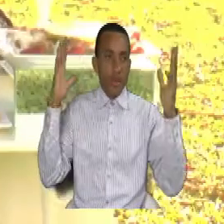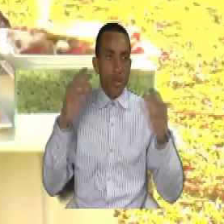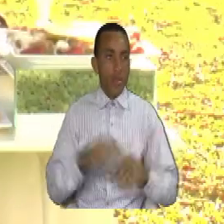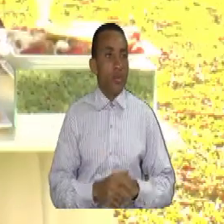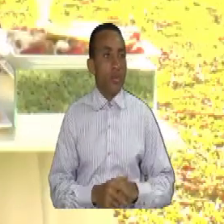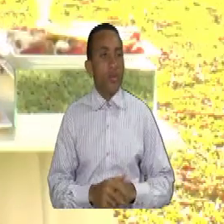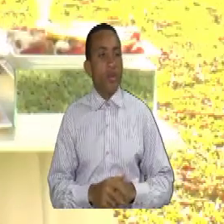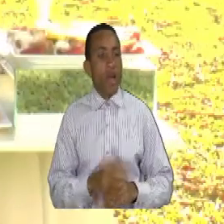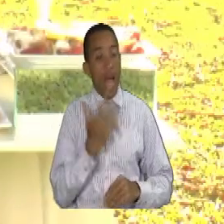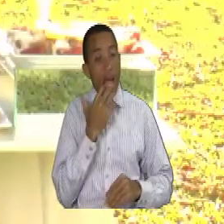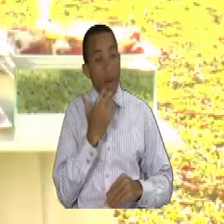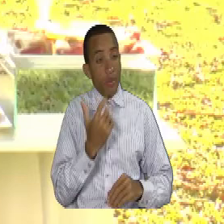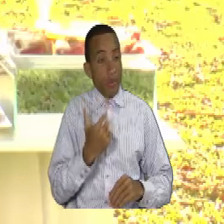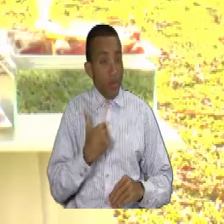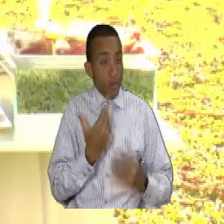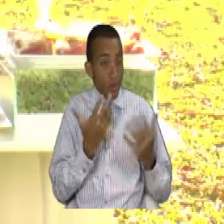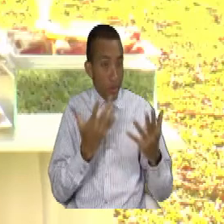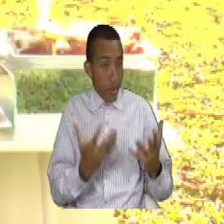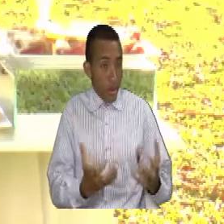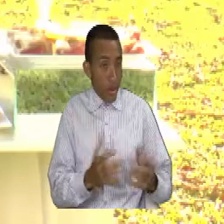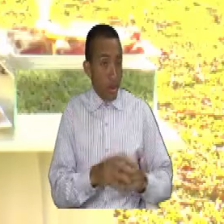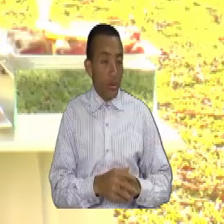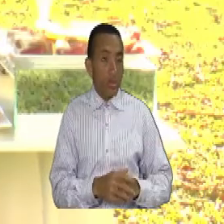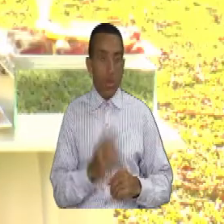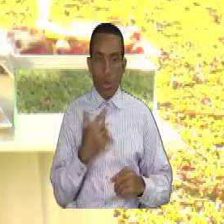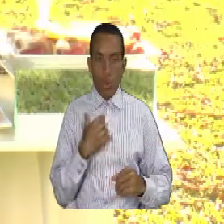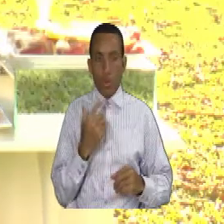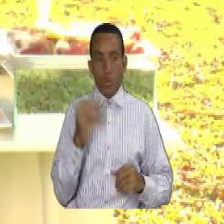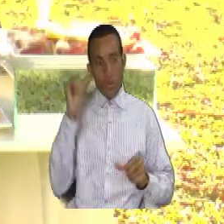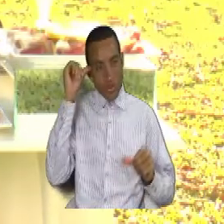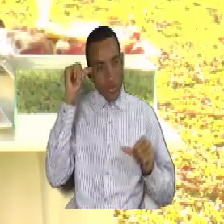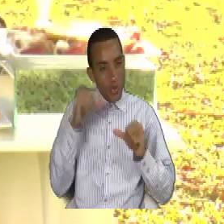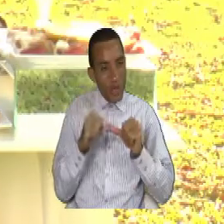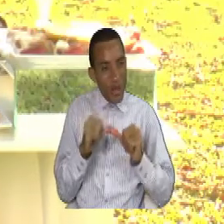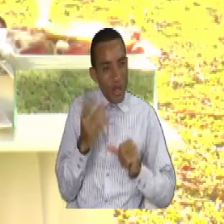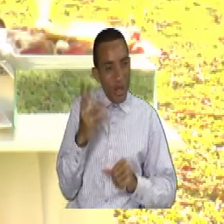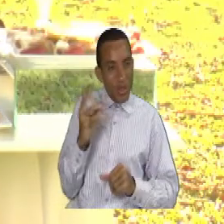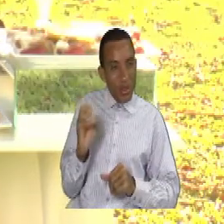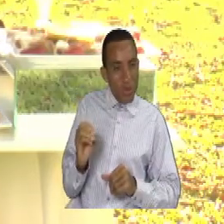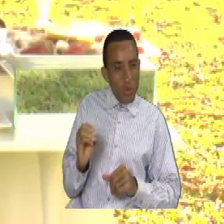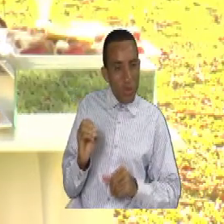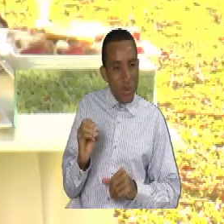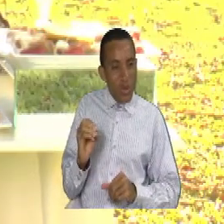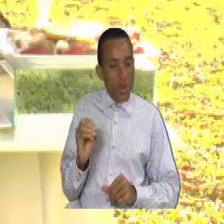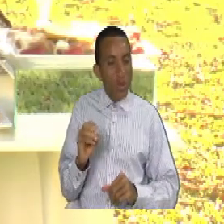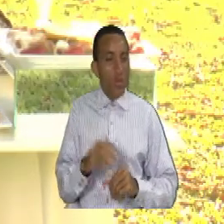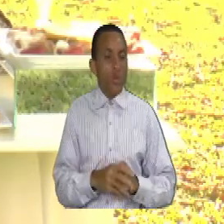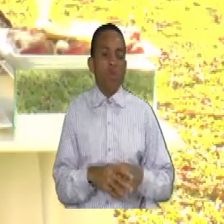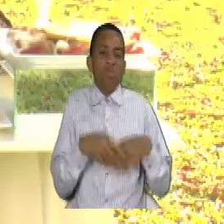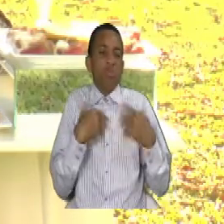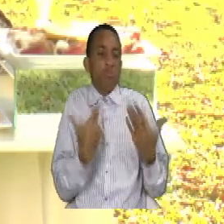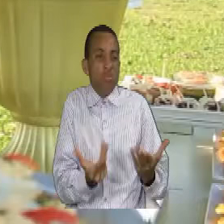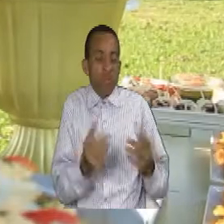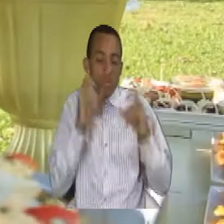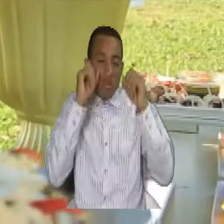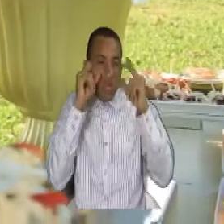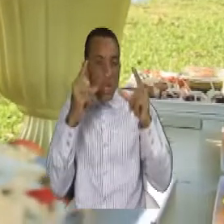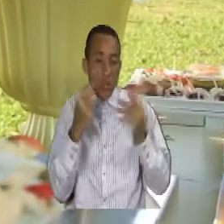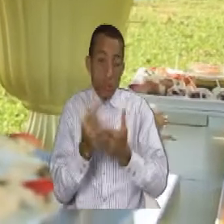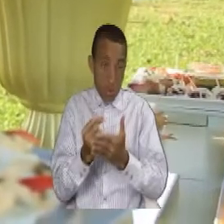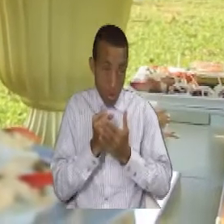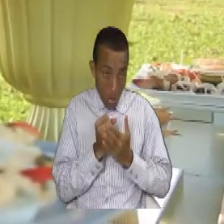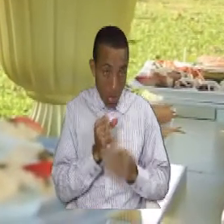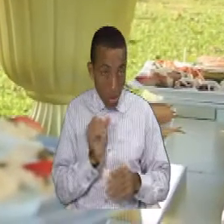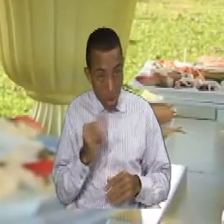si nosotros quisiéramos, por ejemplo, hoy estoy de aniversario con mi esposo y quiero sorprenderlo con un desayuno sorpresa, ¿ustedes nos ayudan con eso? Sí,